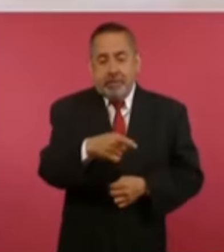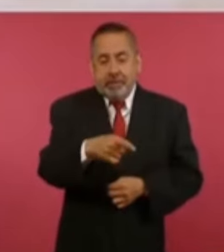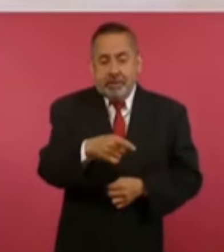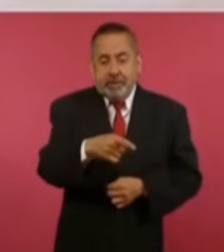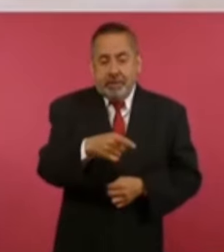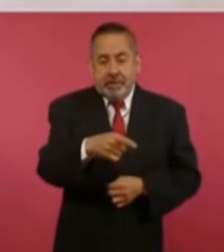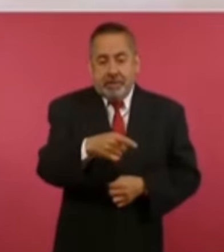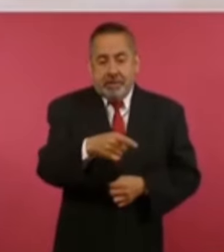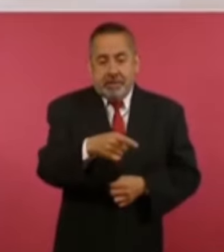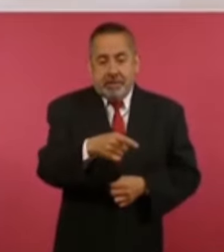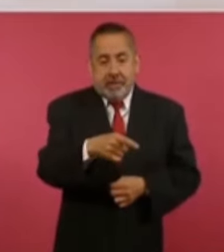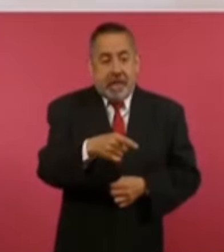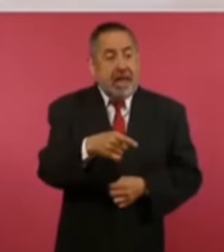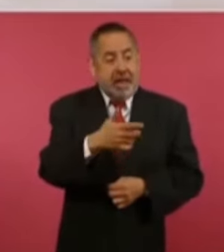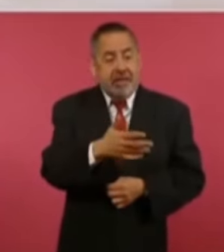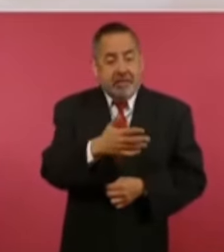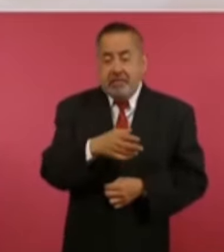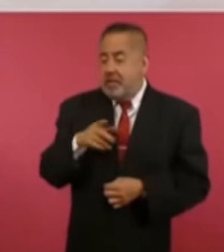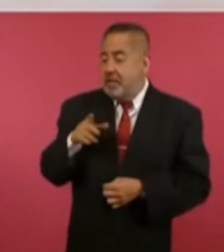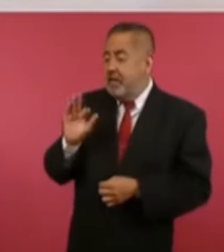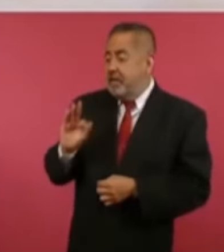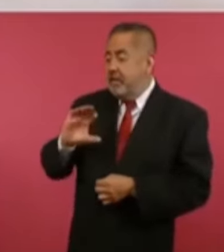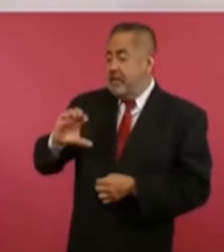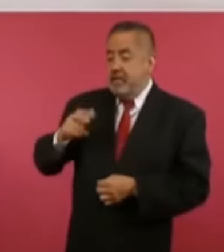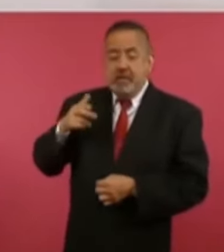y Calderón